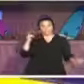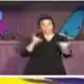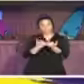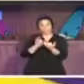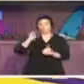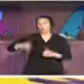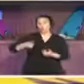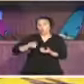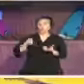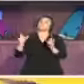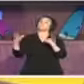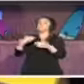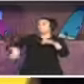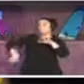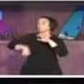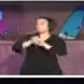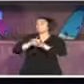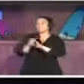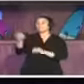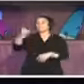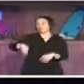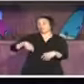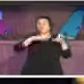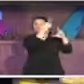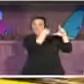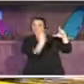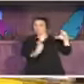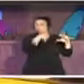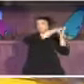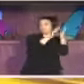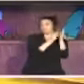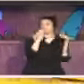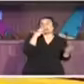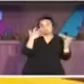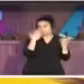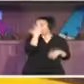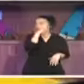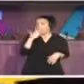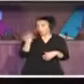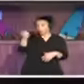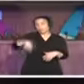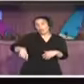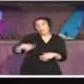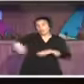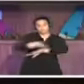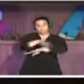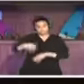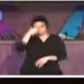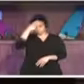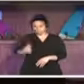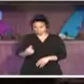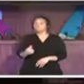al director. Aquí mi cuerpo, el cartel del carnaval, así no cara traba para que se pongan atrás. Y